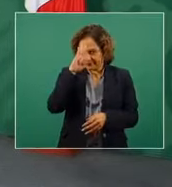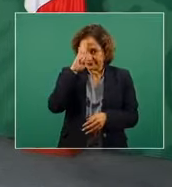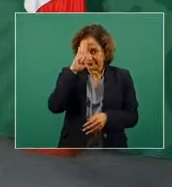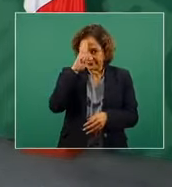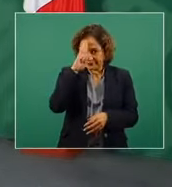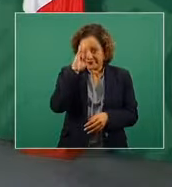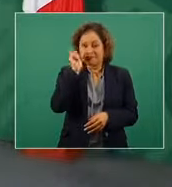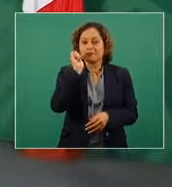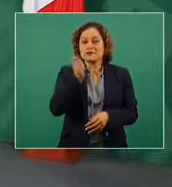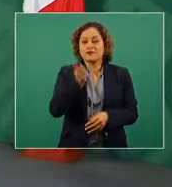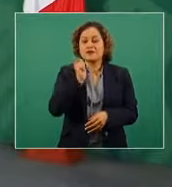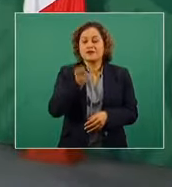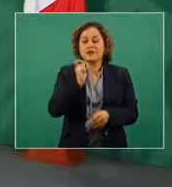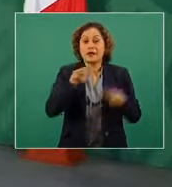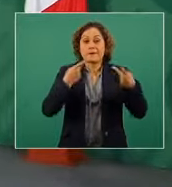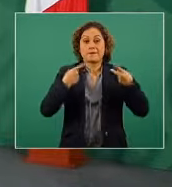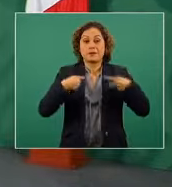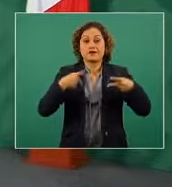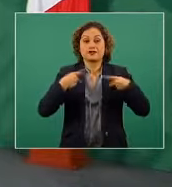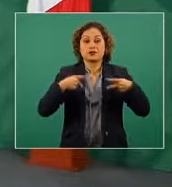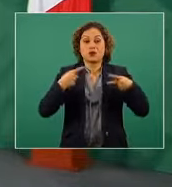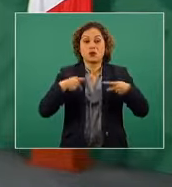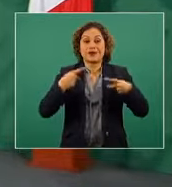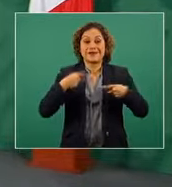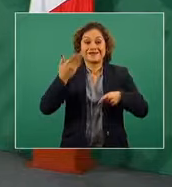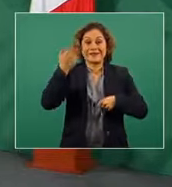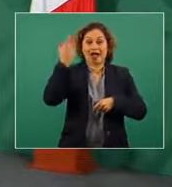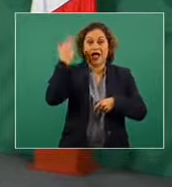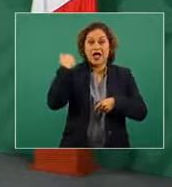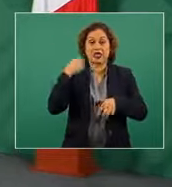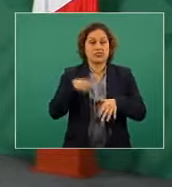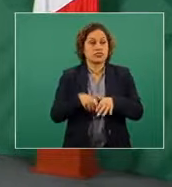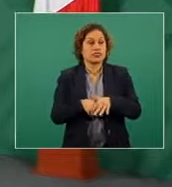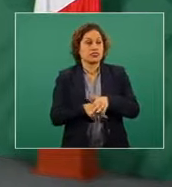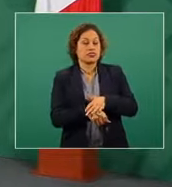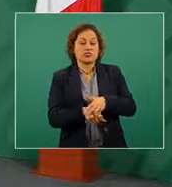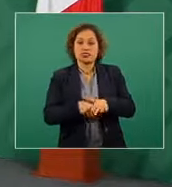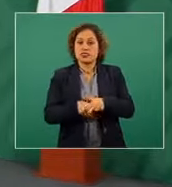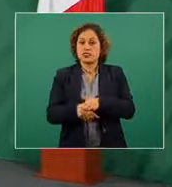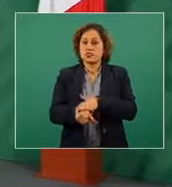los que sacaban provecho no quieran